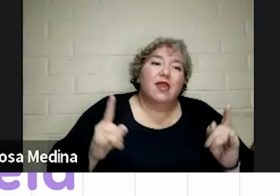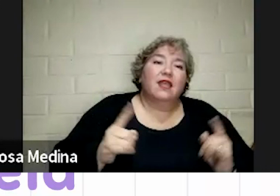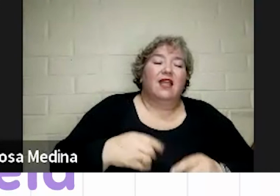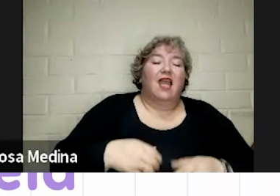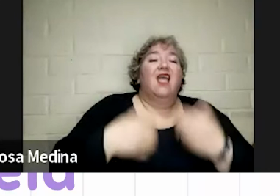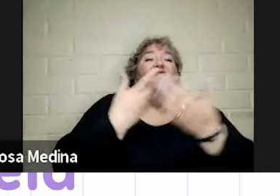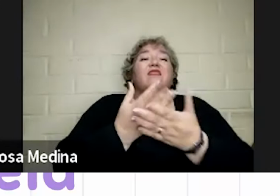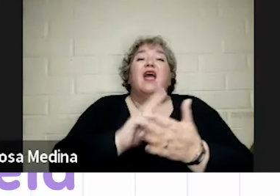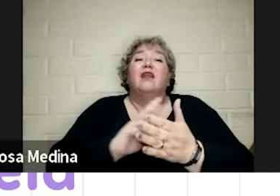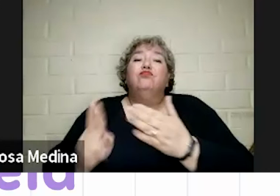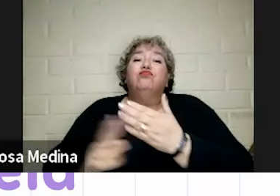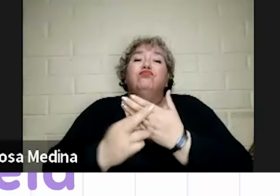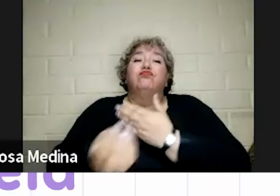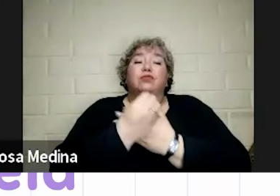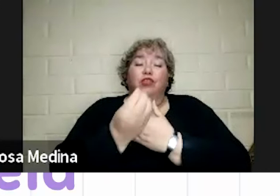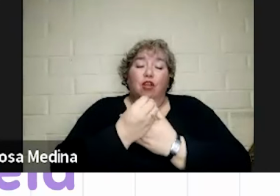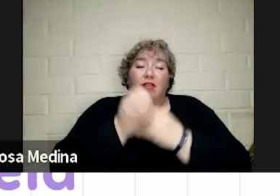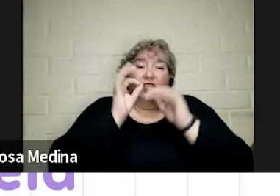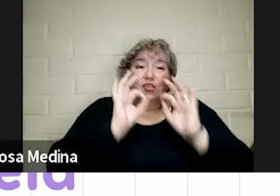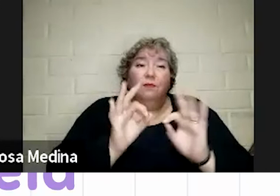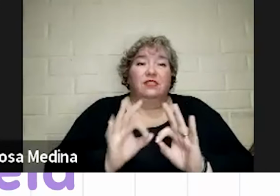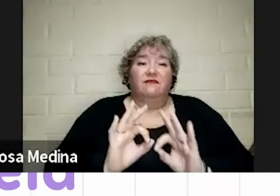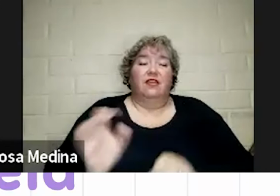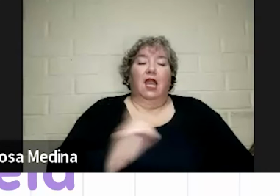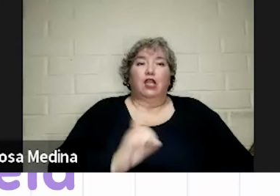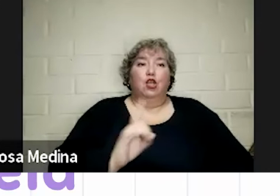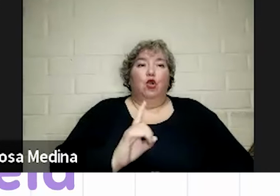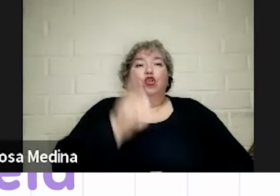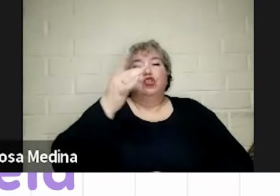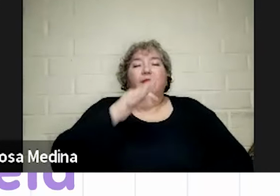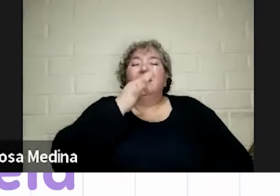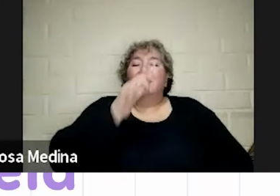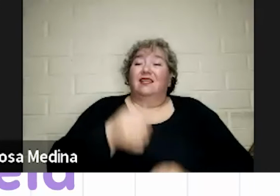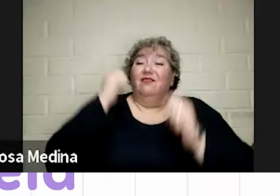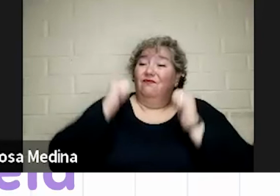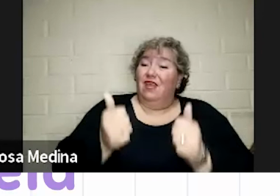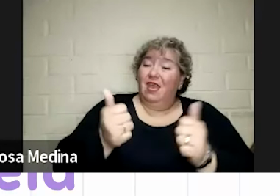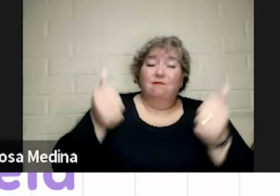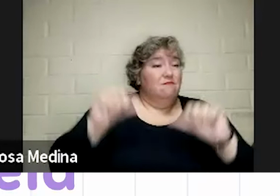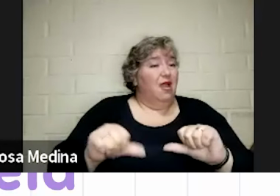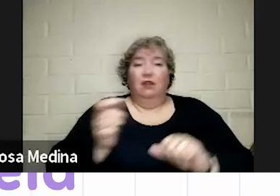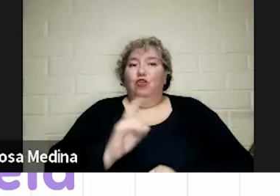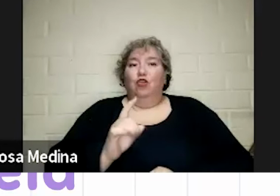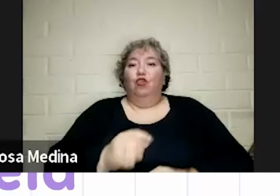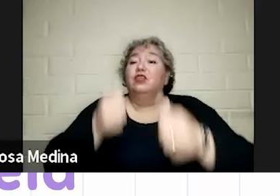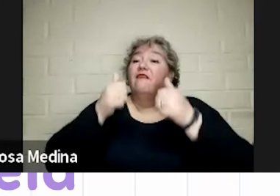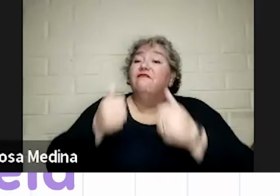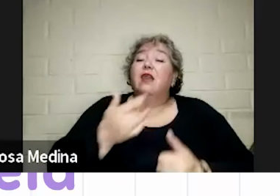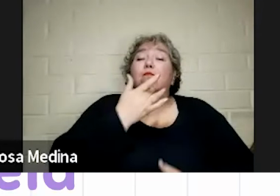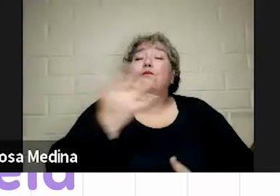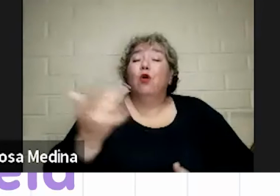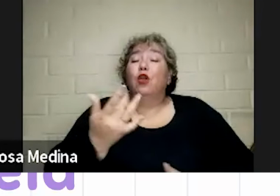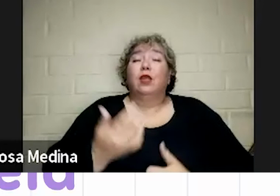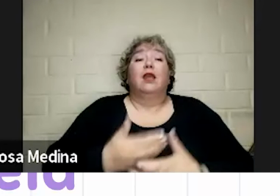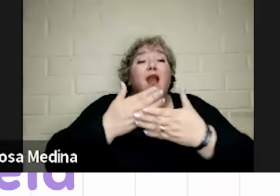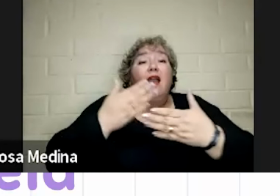específicas, descriptivas, o sea, no solamente decir bien, mal, decir bien, ¿por qué hiciste